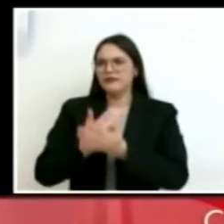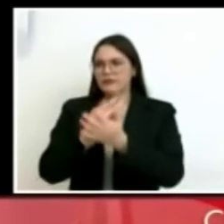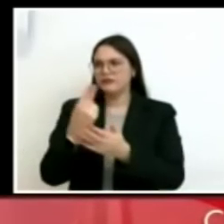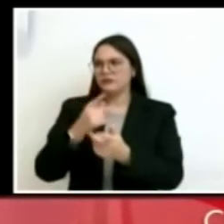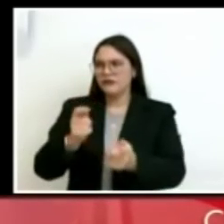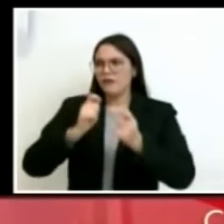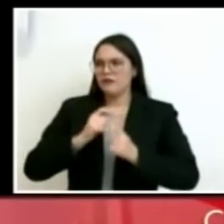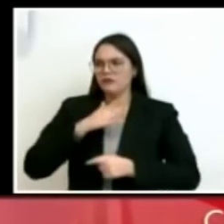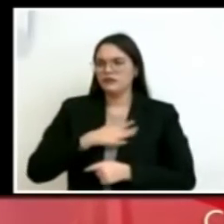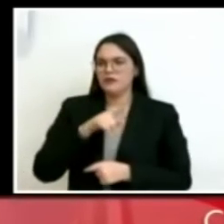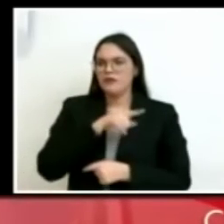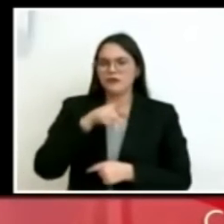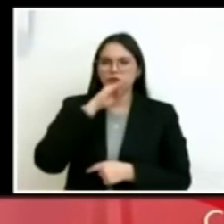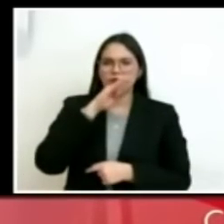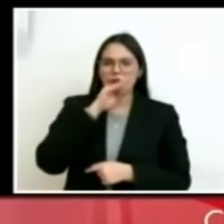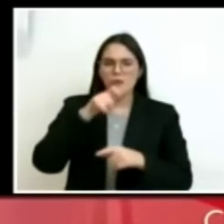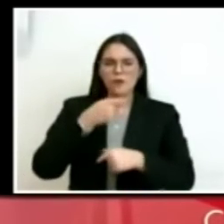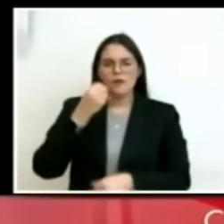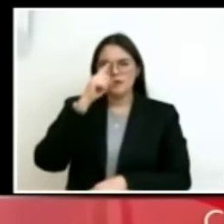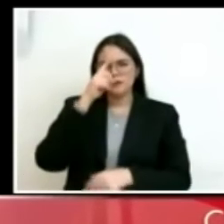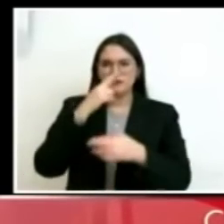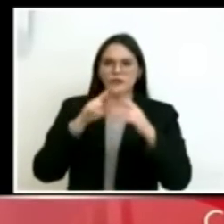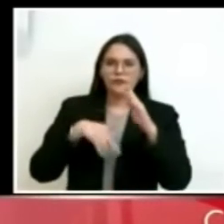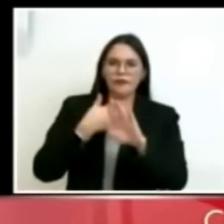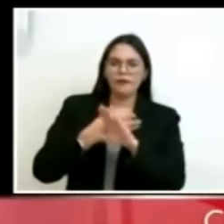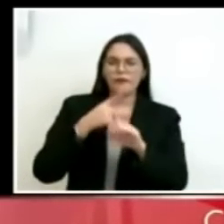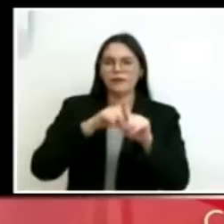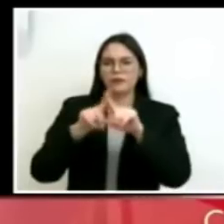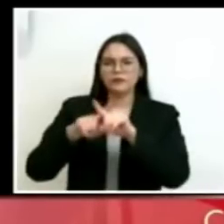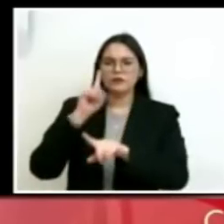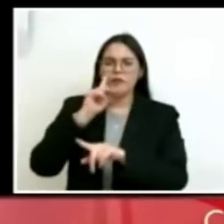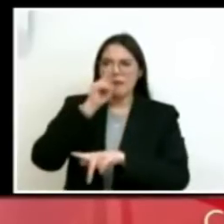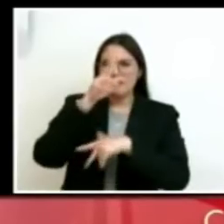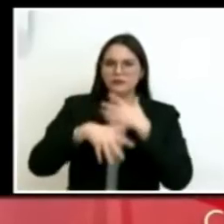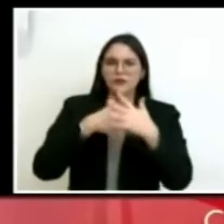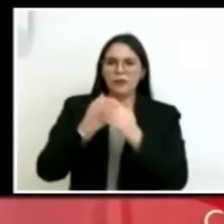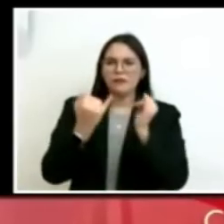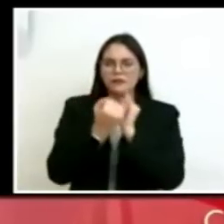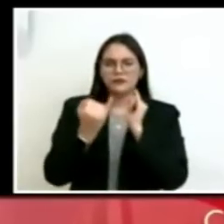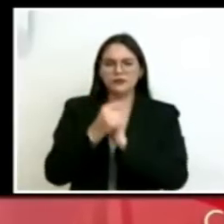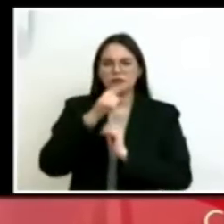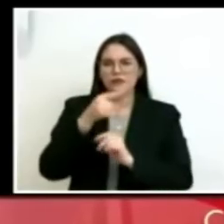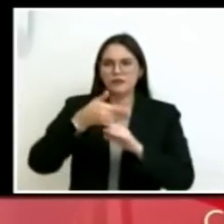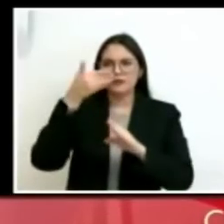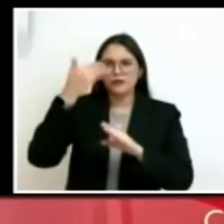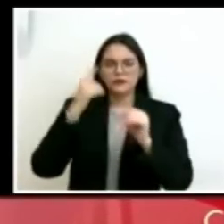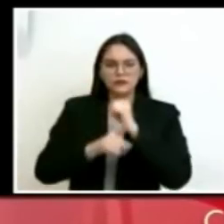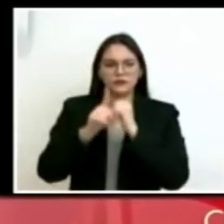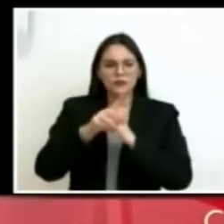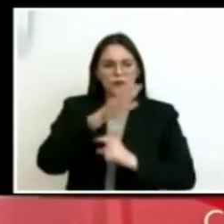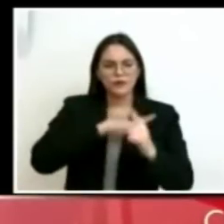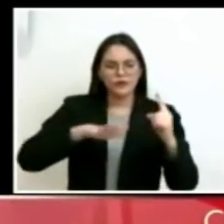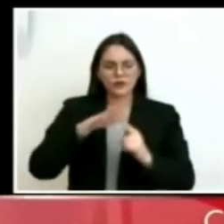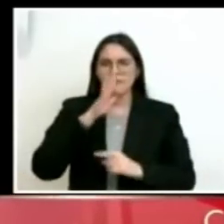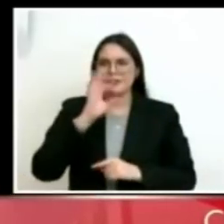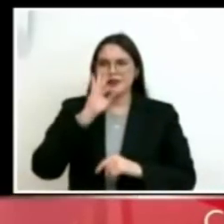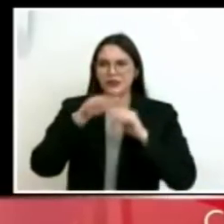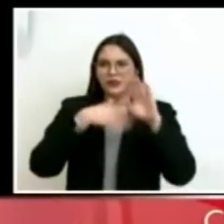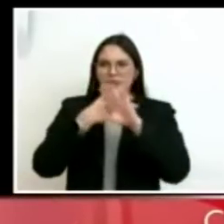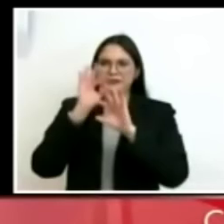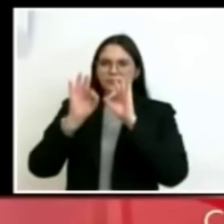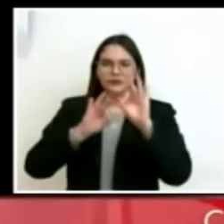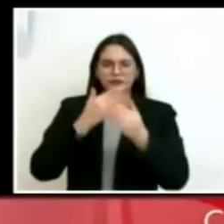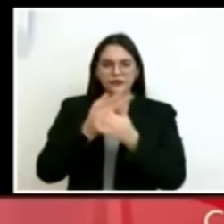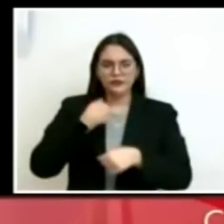de niñas que han sido abusadas, para las mujeres violentadas, para quienes han sufrido las decisiones ruines de juzgados y tribunales. Este mensaje es para